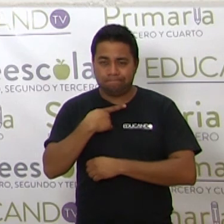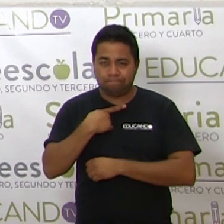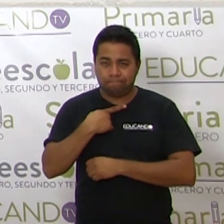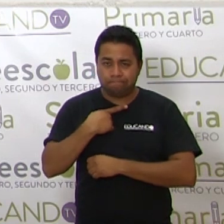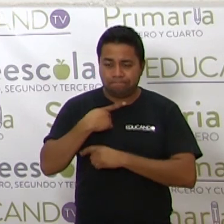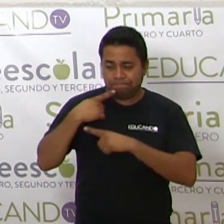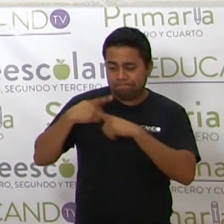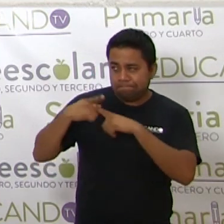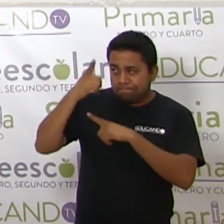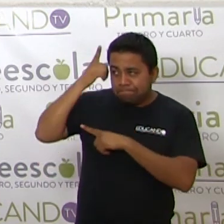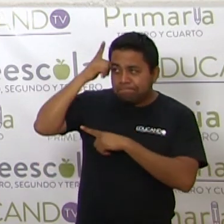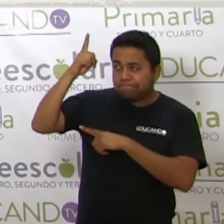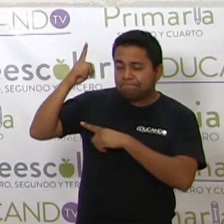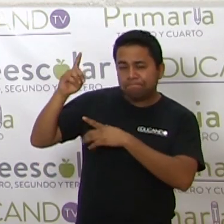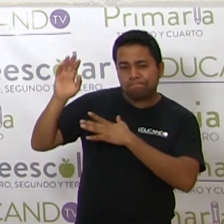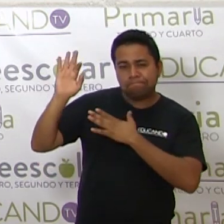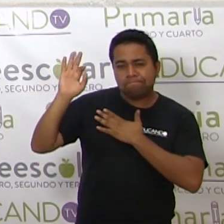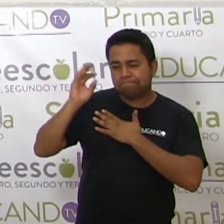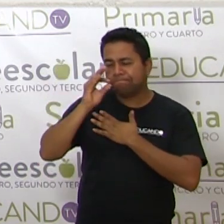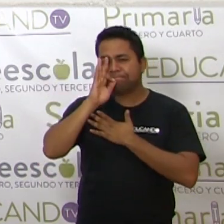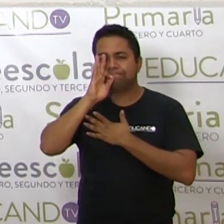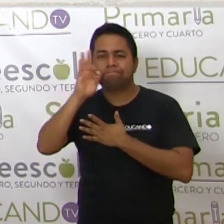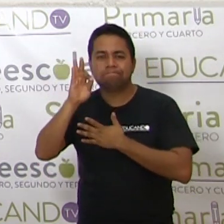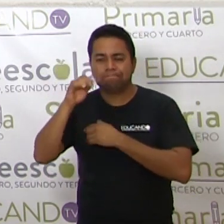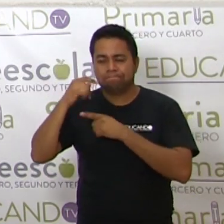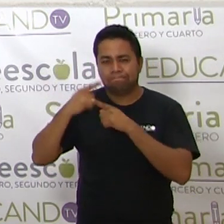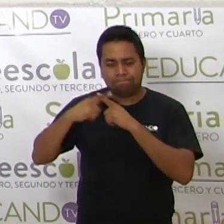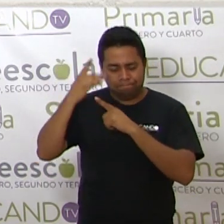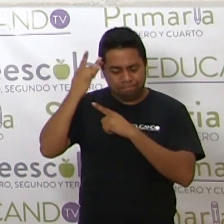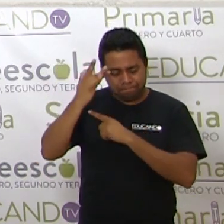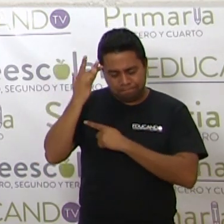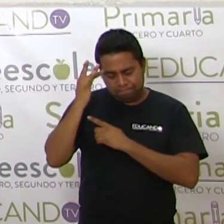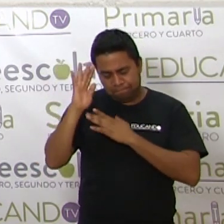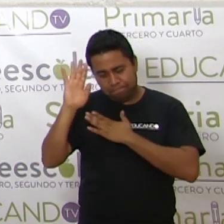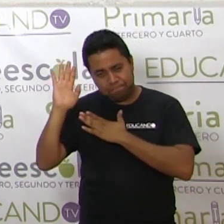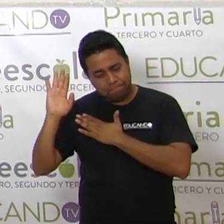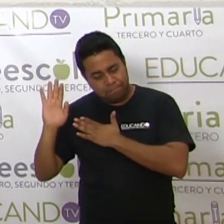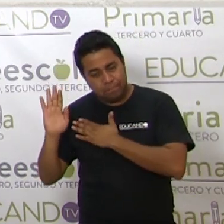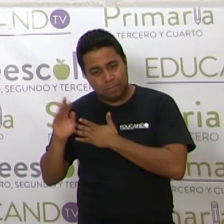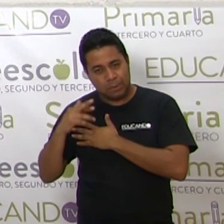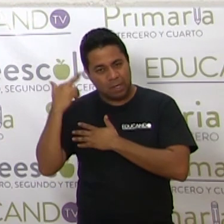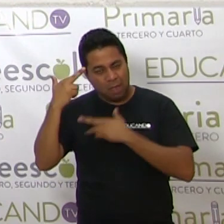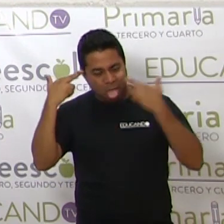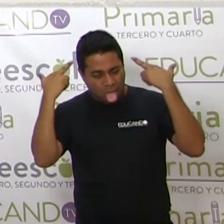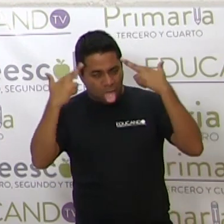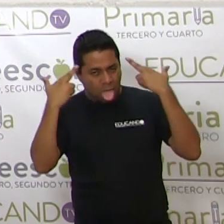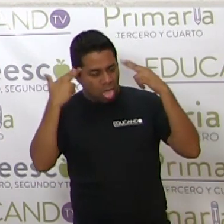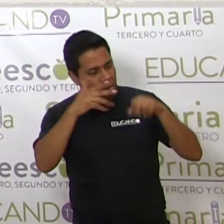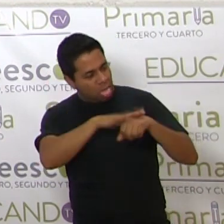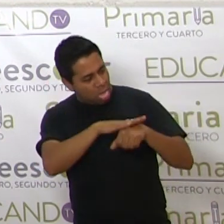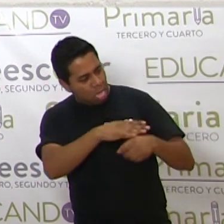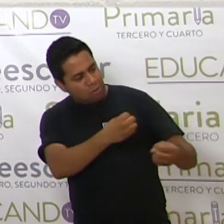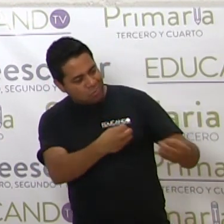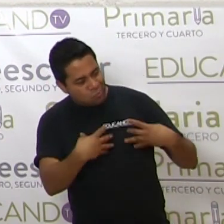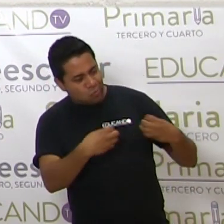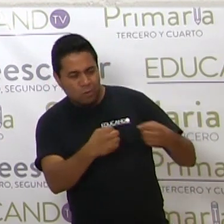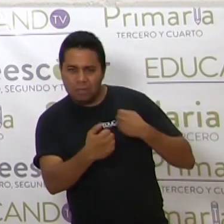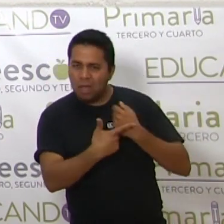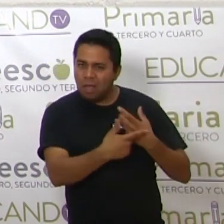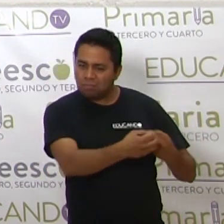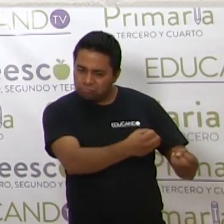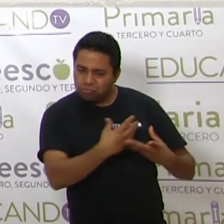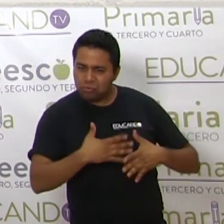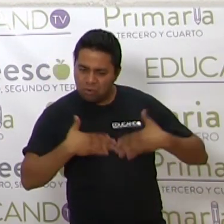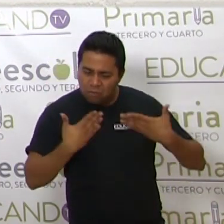dios y por los santos y por mucho que le insistió el rey no pudo arrancarle una sola palabra